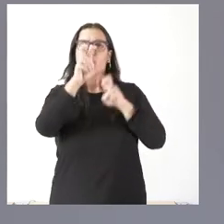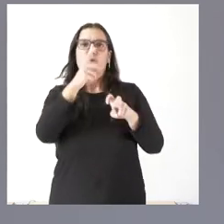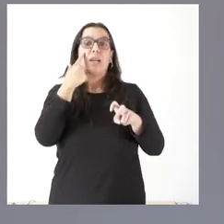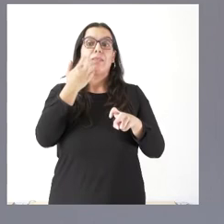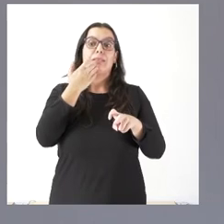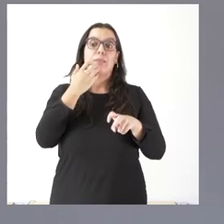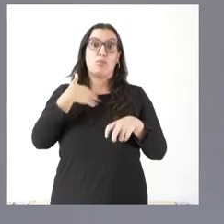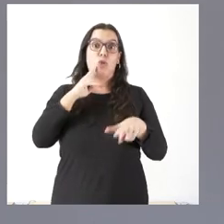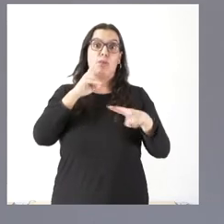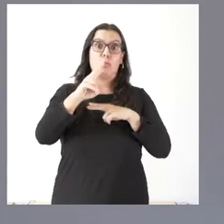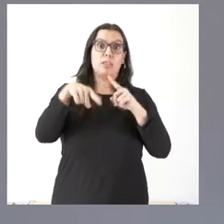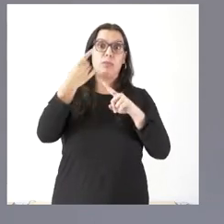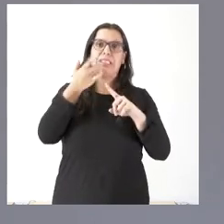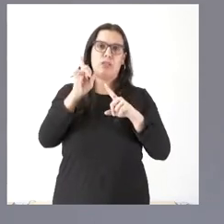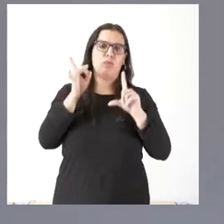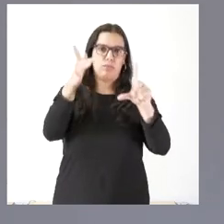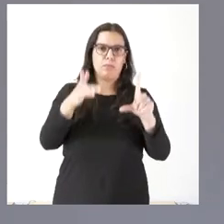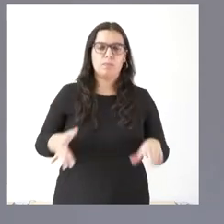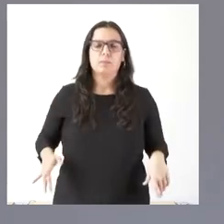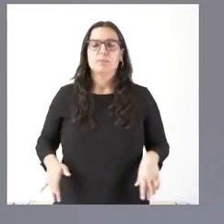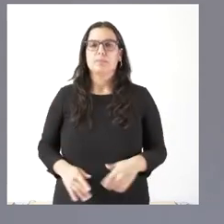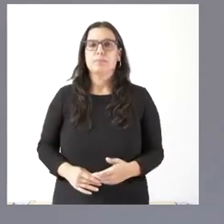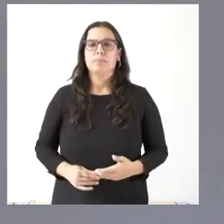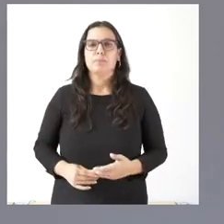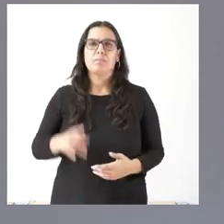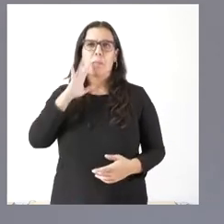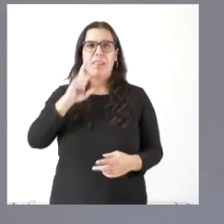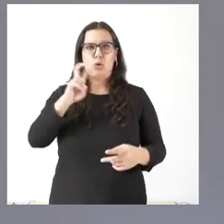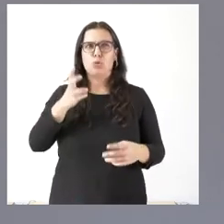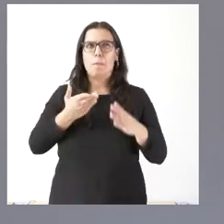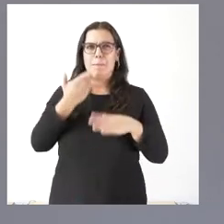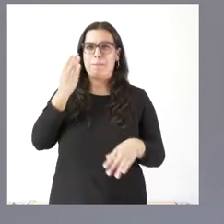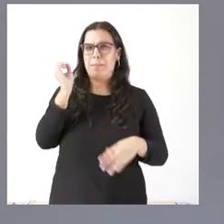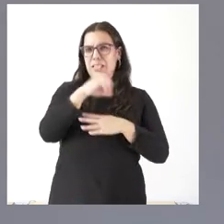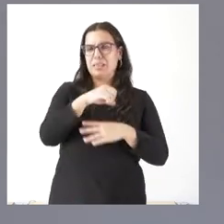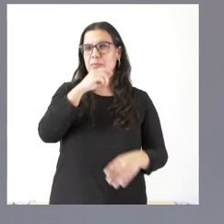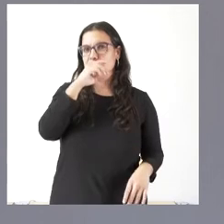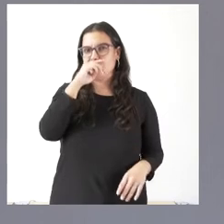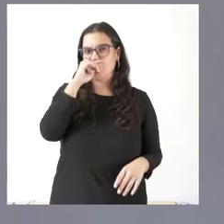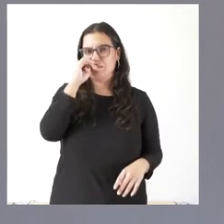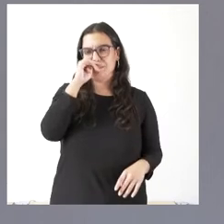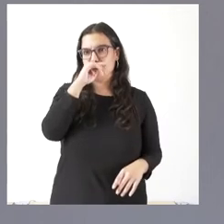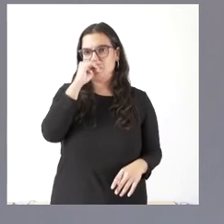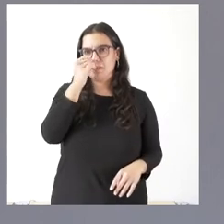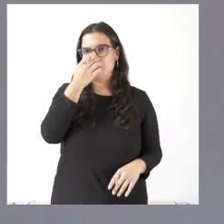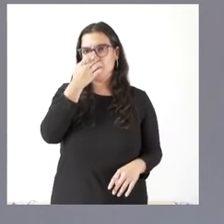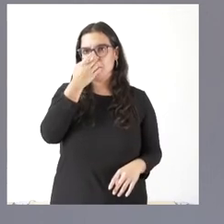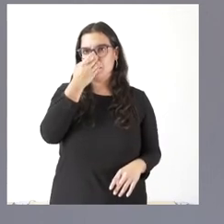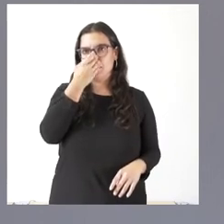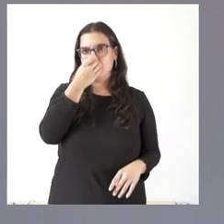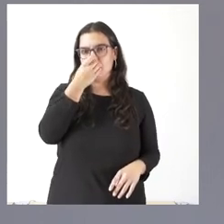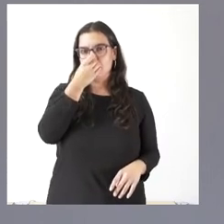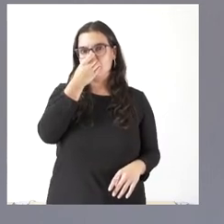lo ofrecemos y si no, se lo traemos más tarde, ¿no? El otro creo que era algo más. Le quería preguntar por la supresión del tren matinal que